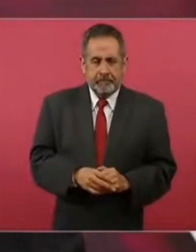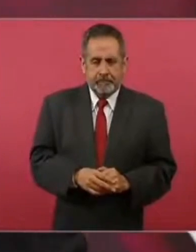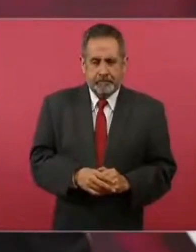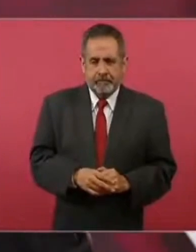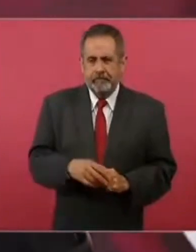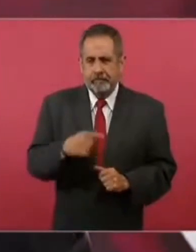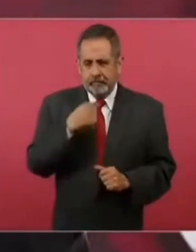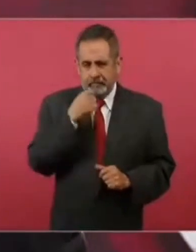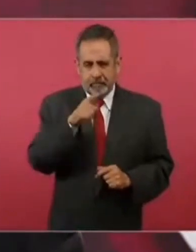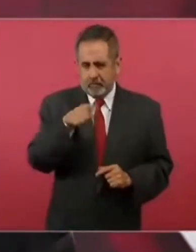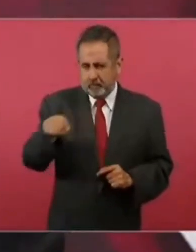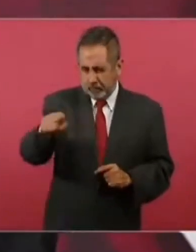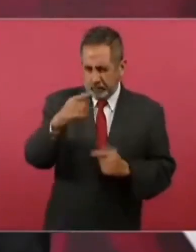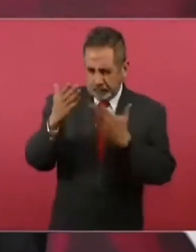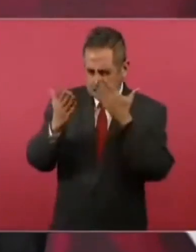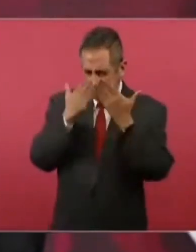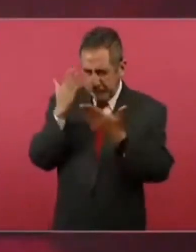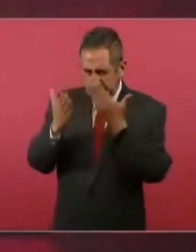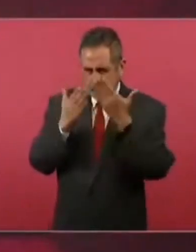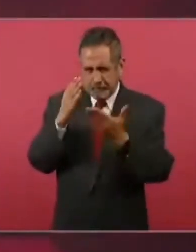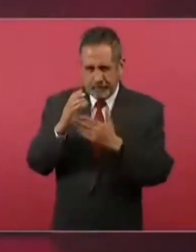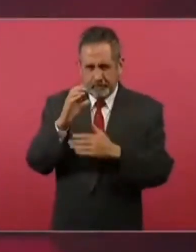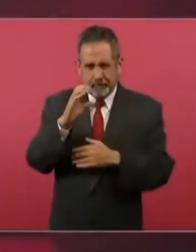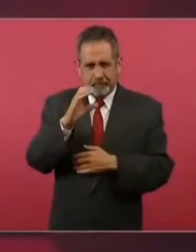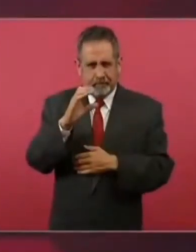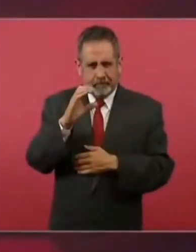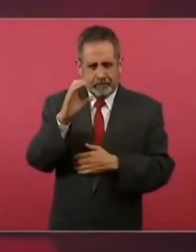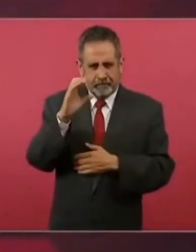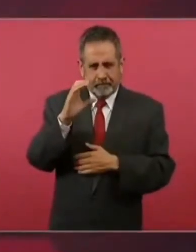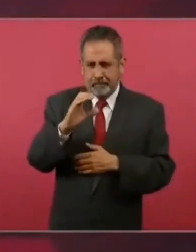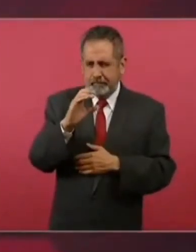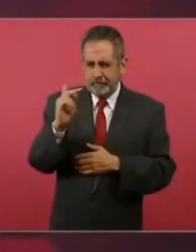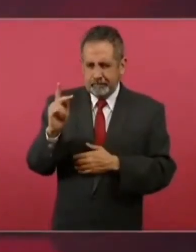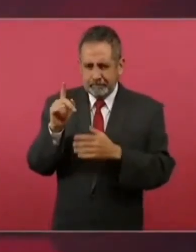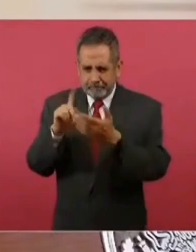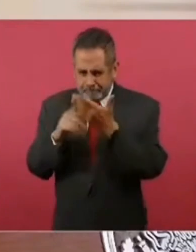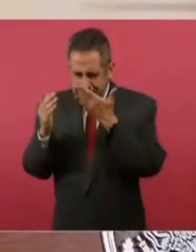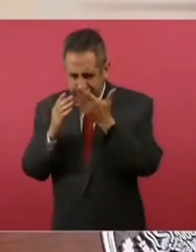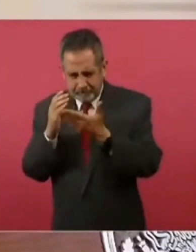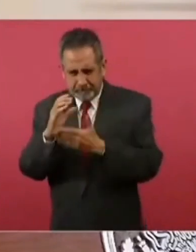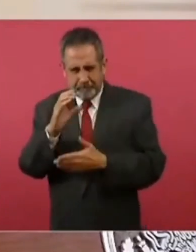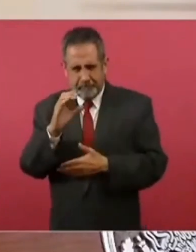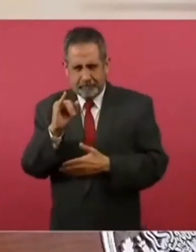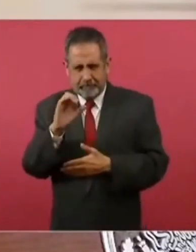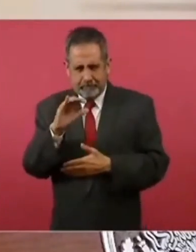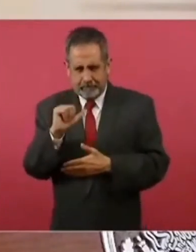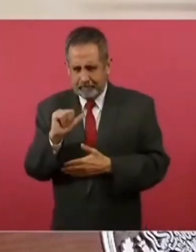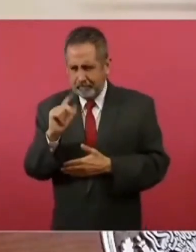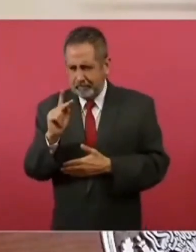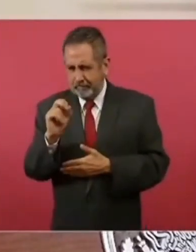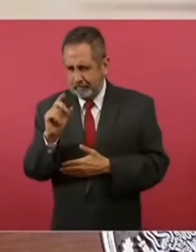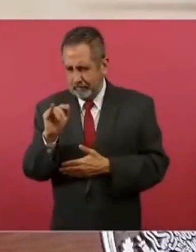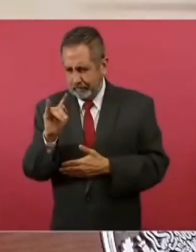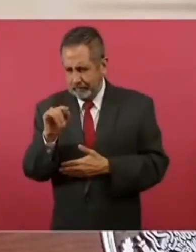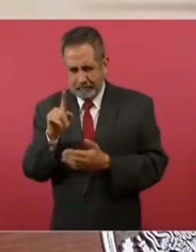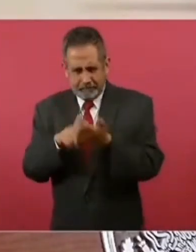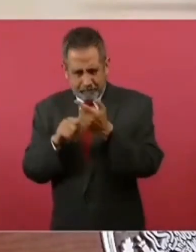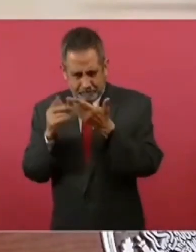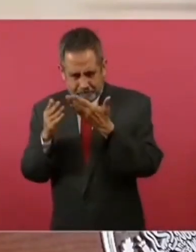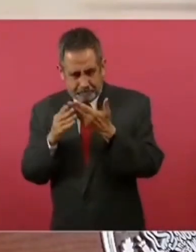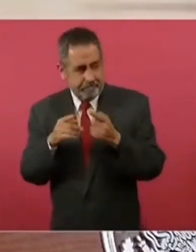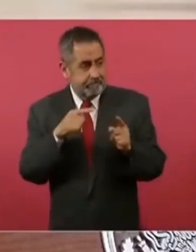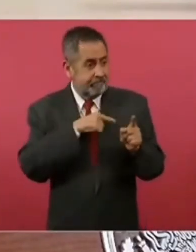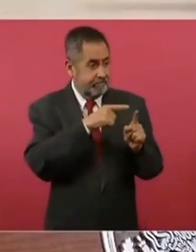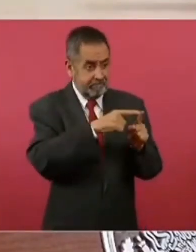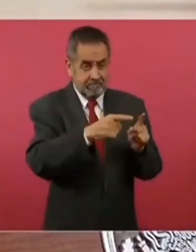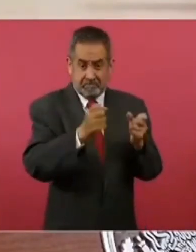los que están estudiando ciencia política podrían hacer un trabajo de investigación. Hay